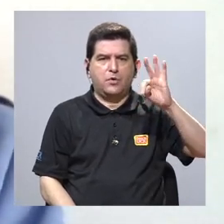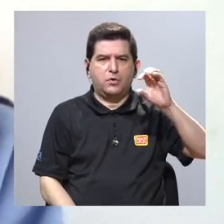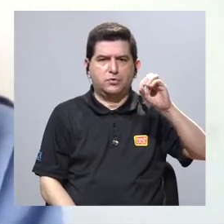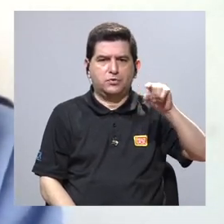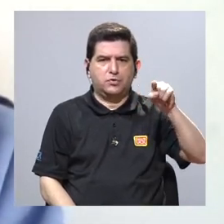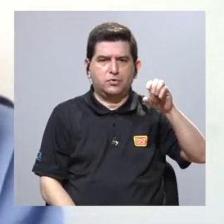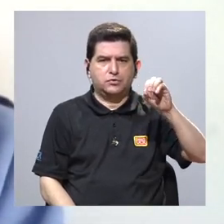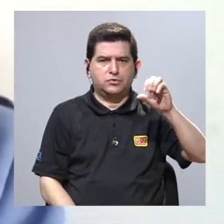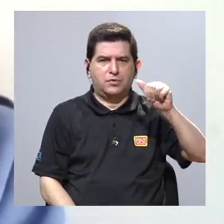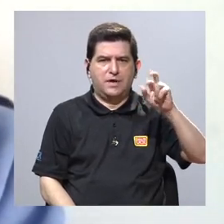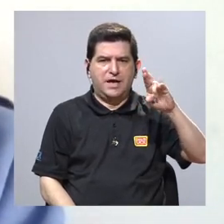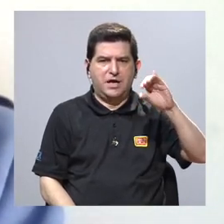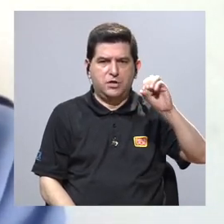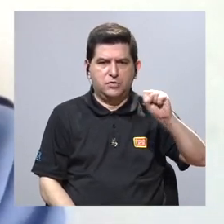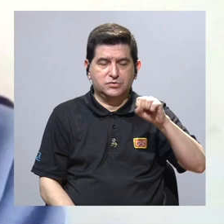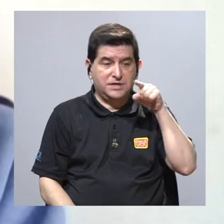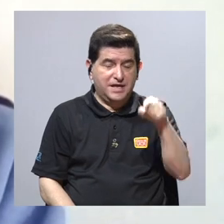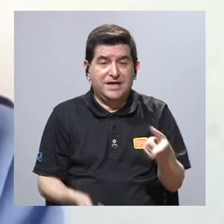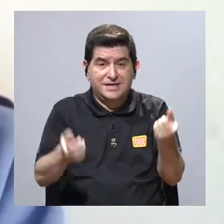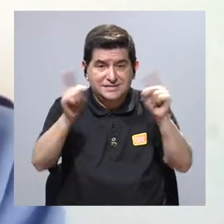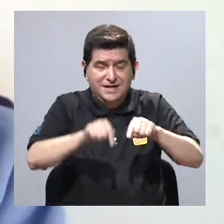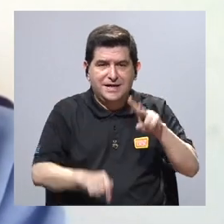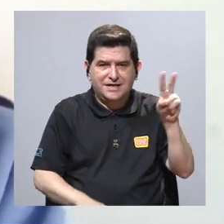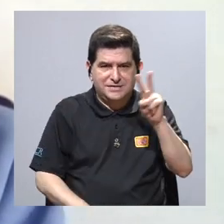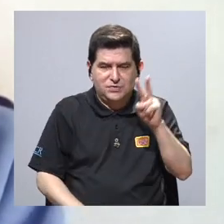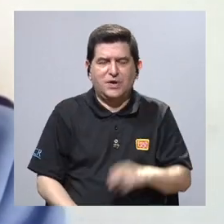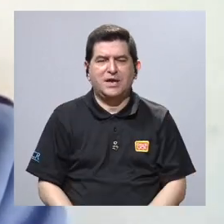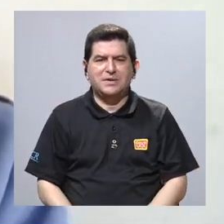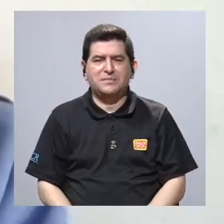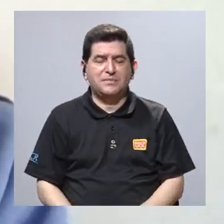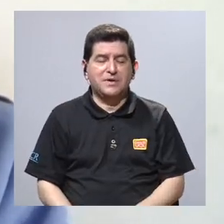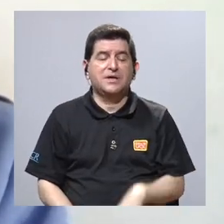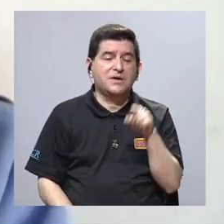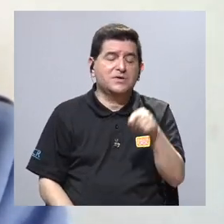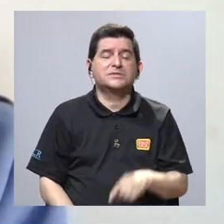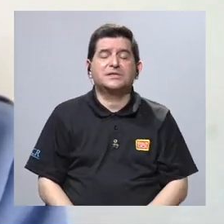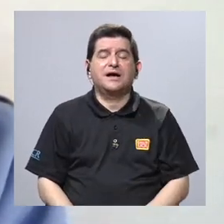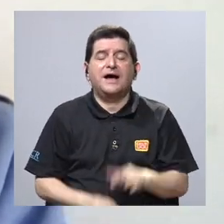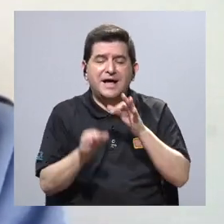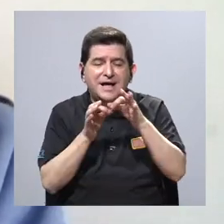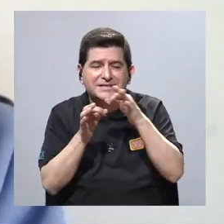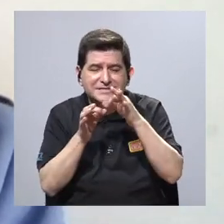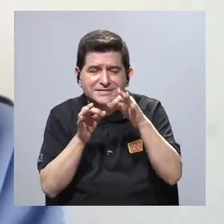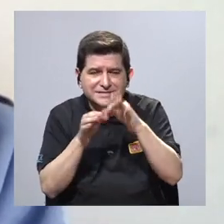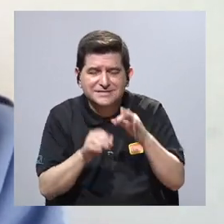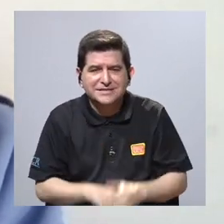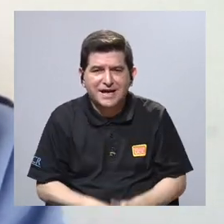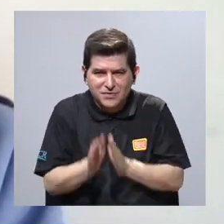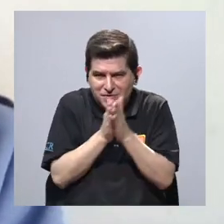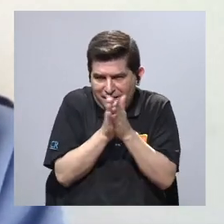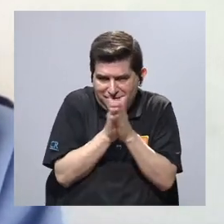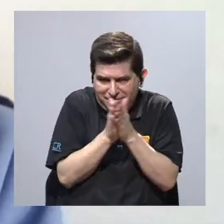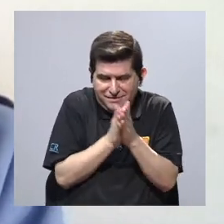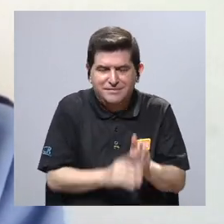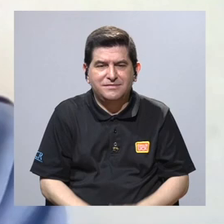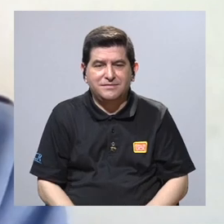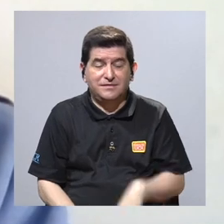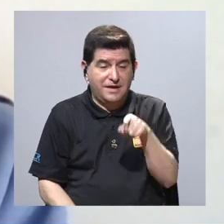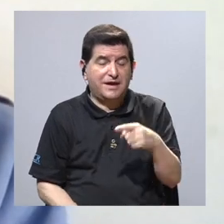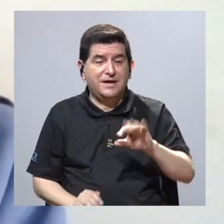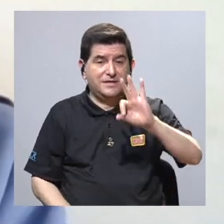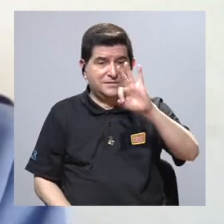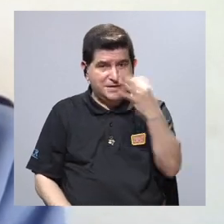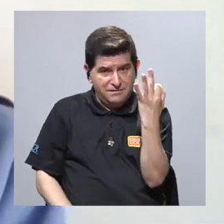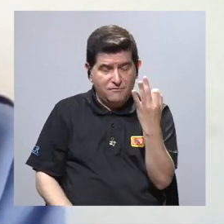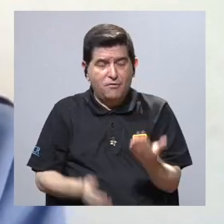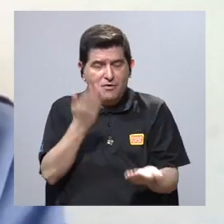el mamavirus se enfermó era porque estaba parasitando o infectando una célula de un protozoario. En otras palabras,